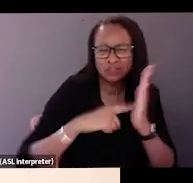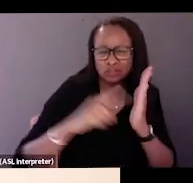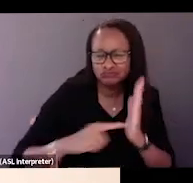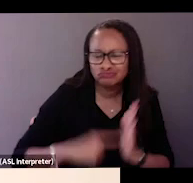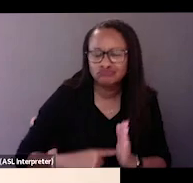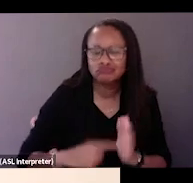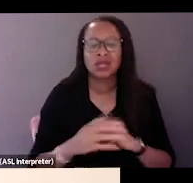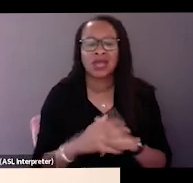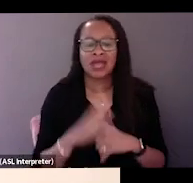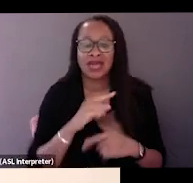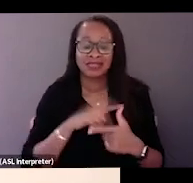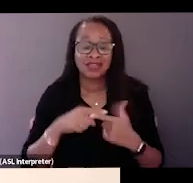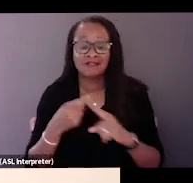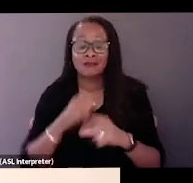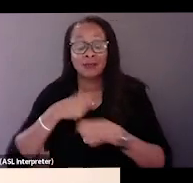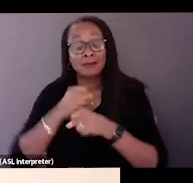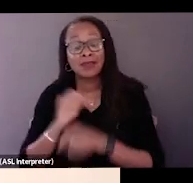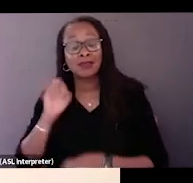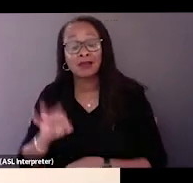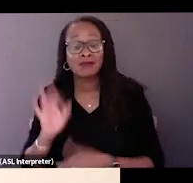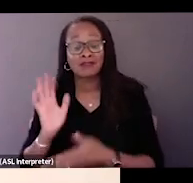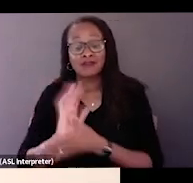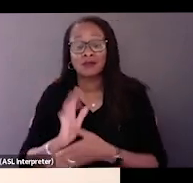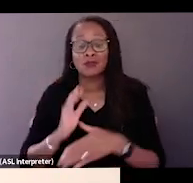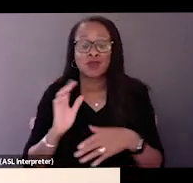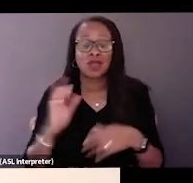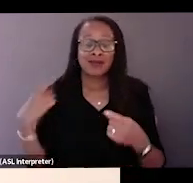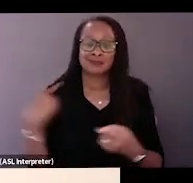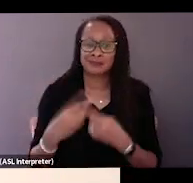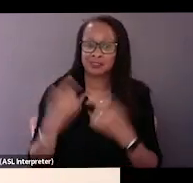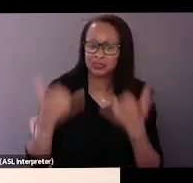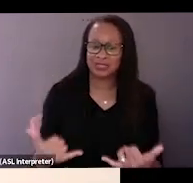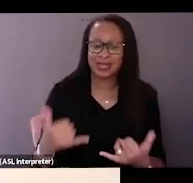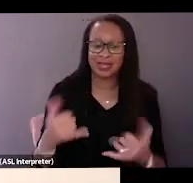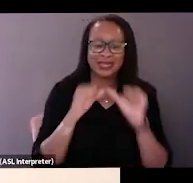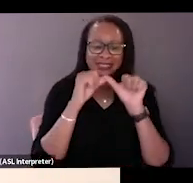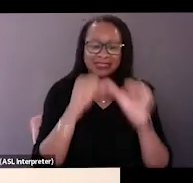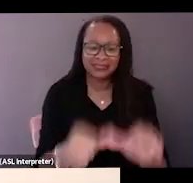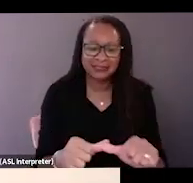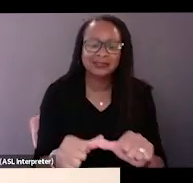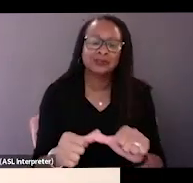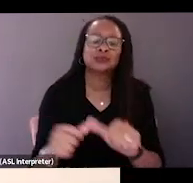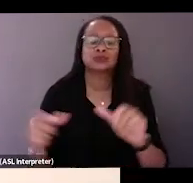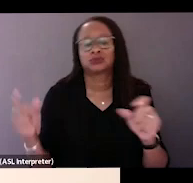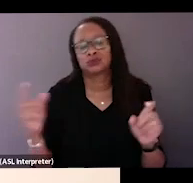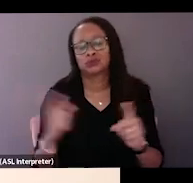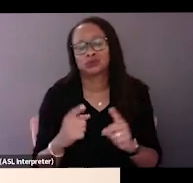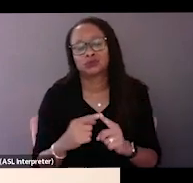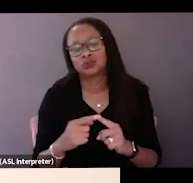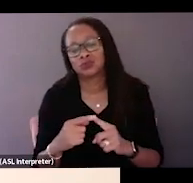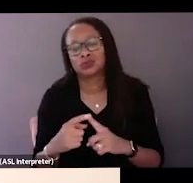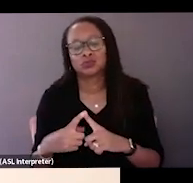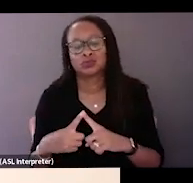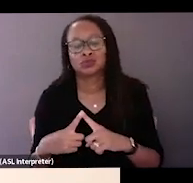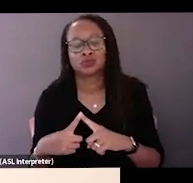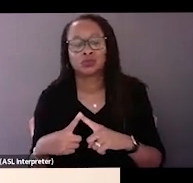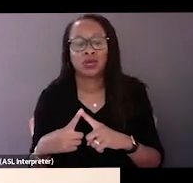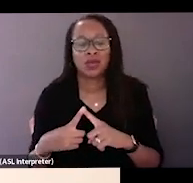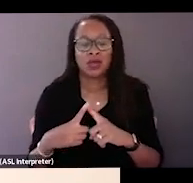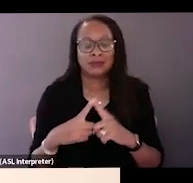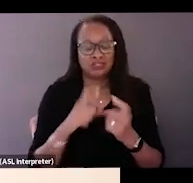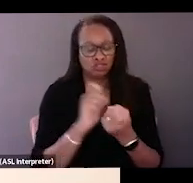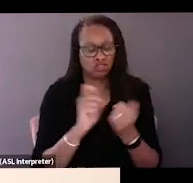luego el montaje de la película, y hasta hoy día se ha ido tomando diferentes formas,